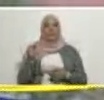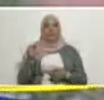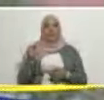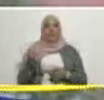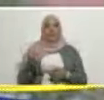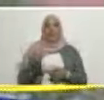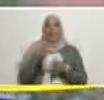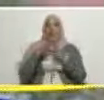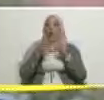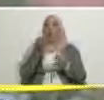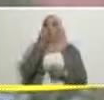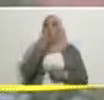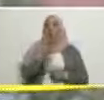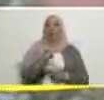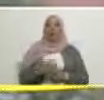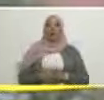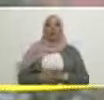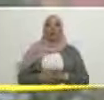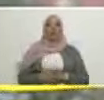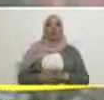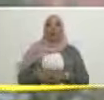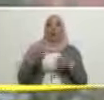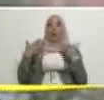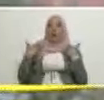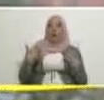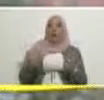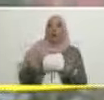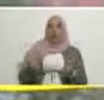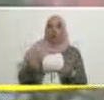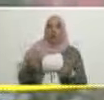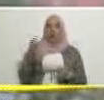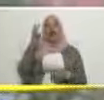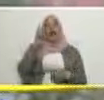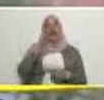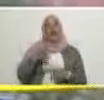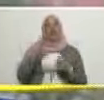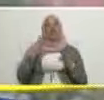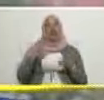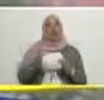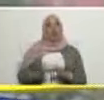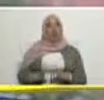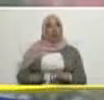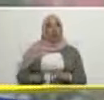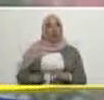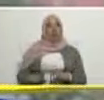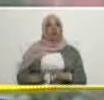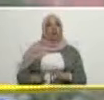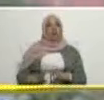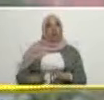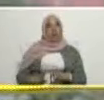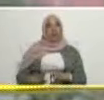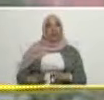bueno para todo. Es bueno para la salud, te limpia el cuerpo, te mantiene